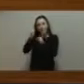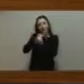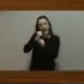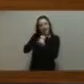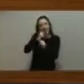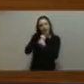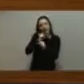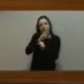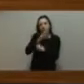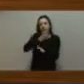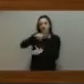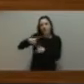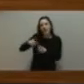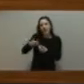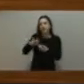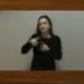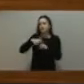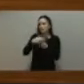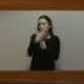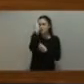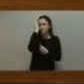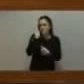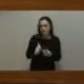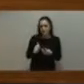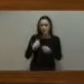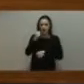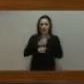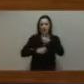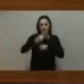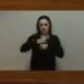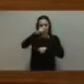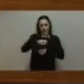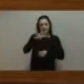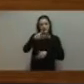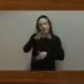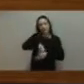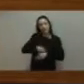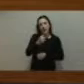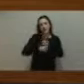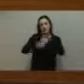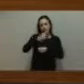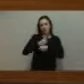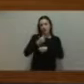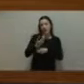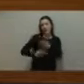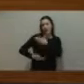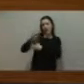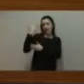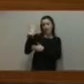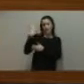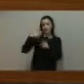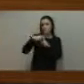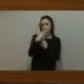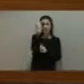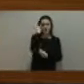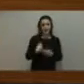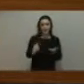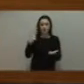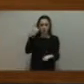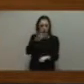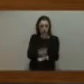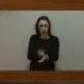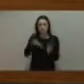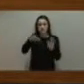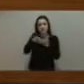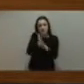mismo punto de partida de esta legislatura y de las anteriores, que es llegar, como ustedes dicen, para que no haga mucho